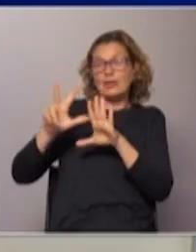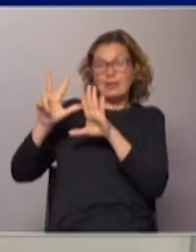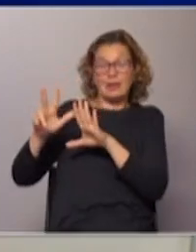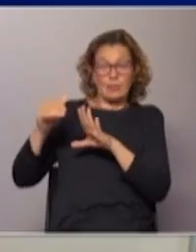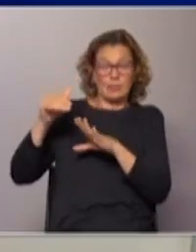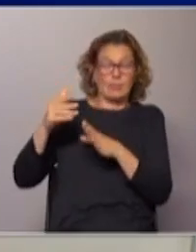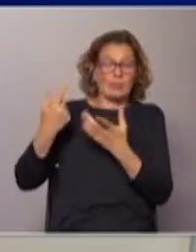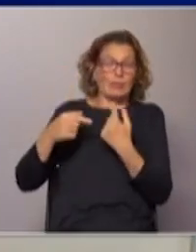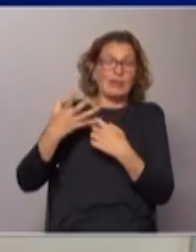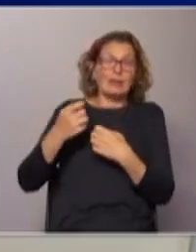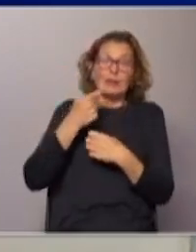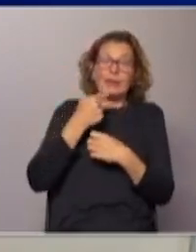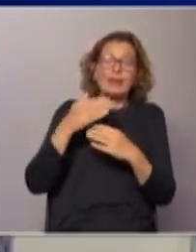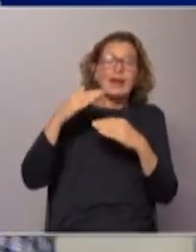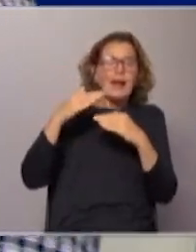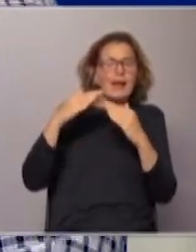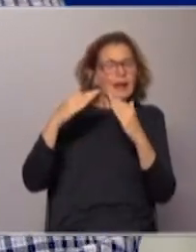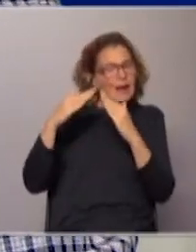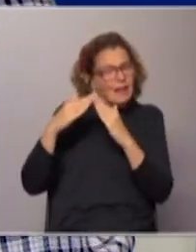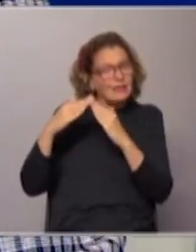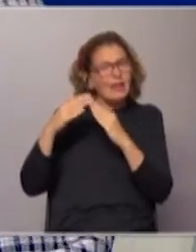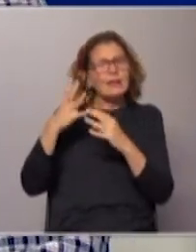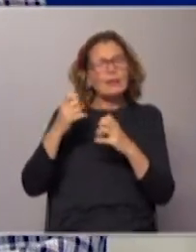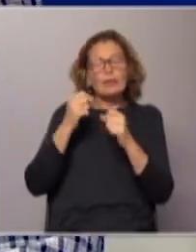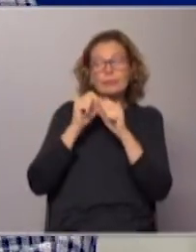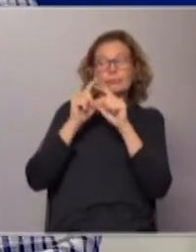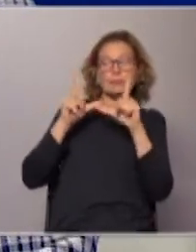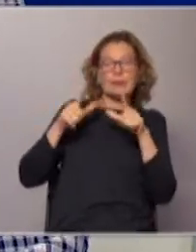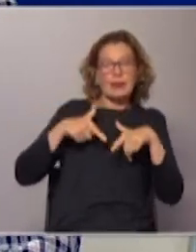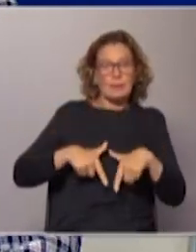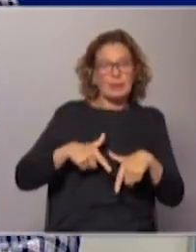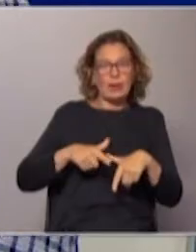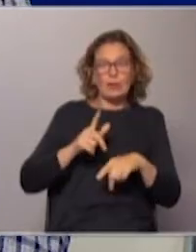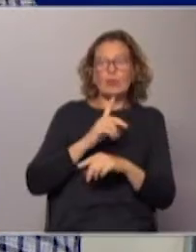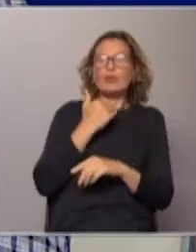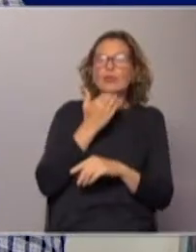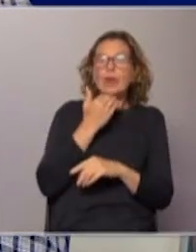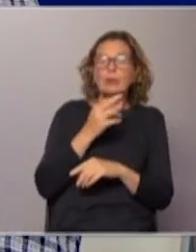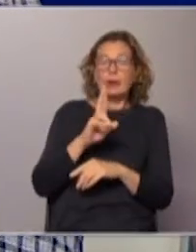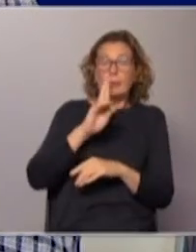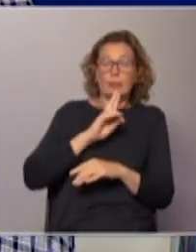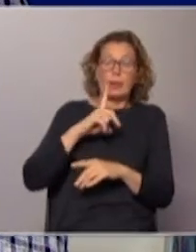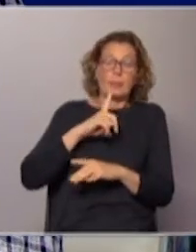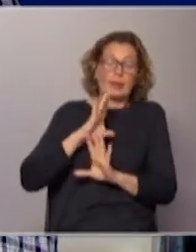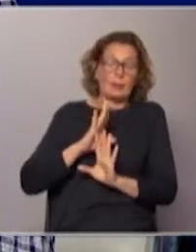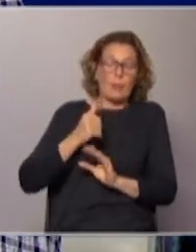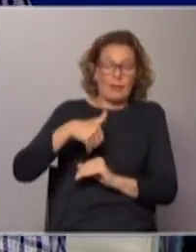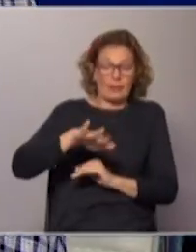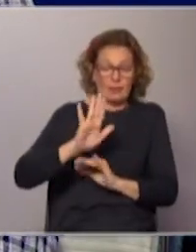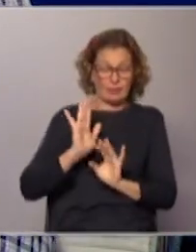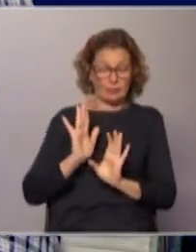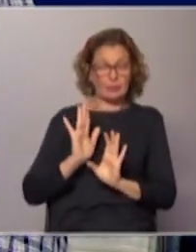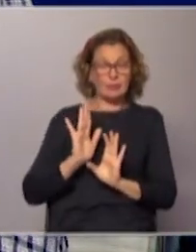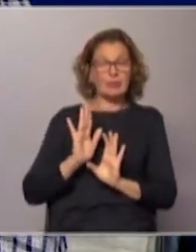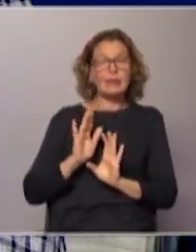y quiero decir en vivienda otra cosa que hay hay una cosa muy sorprendente que la ministra no supo responder que esperemos que lo responda más adelante